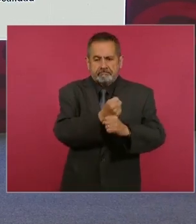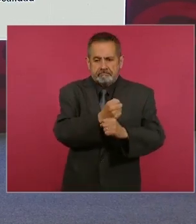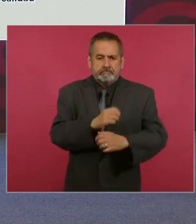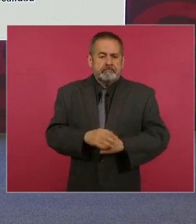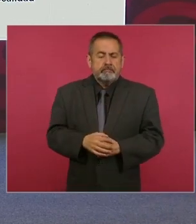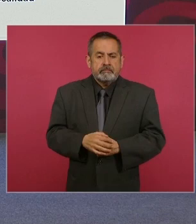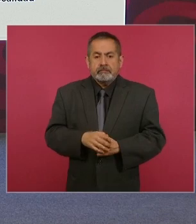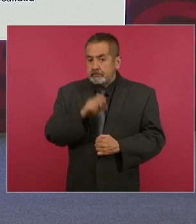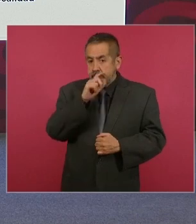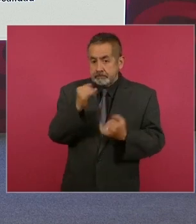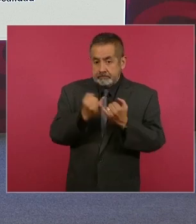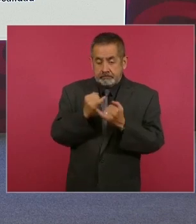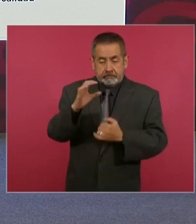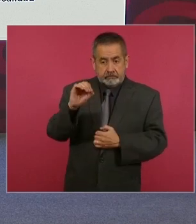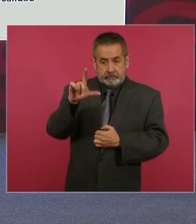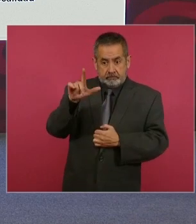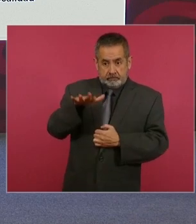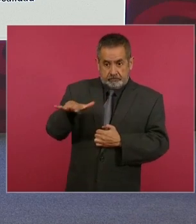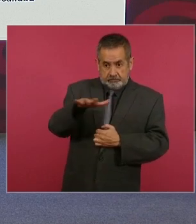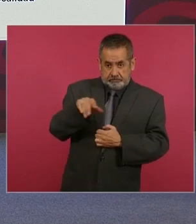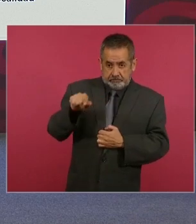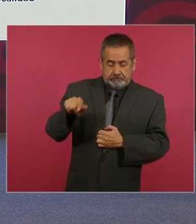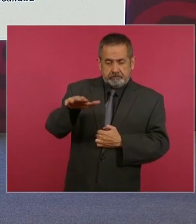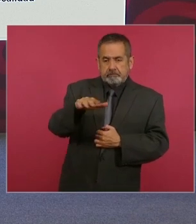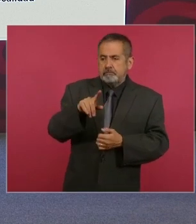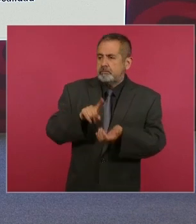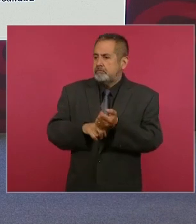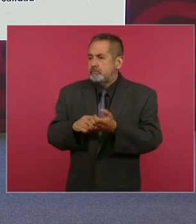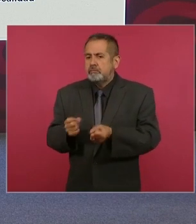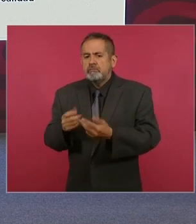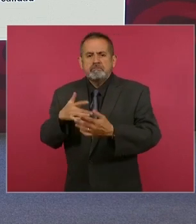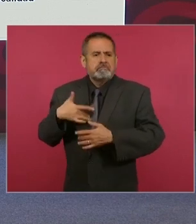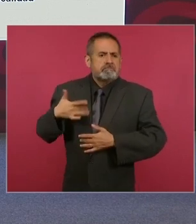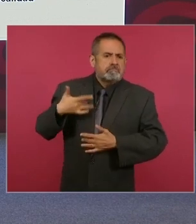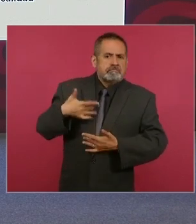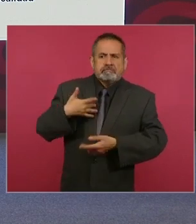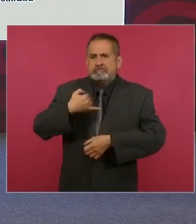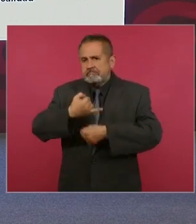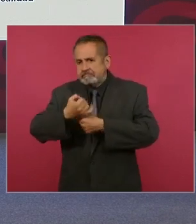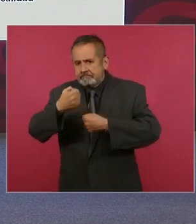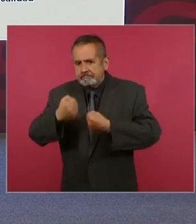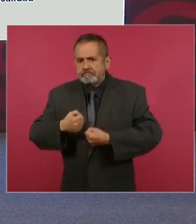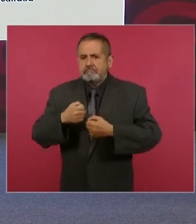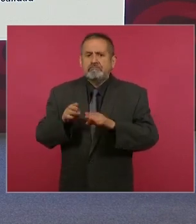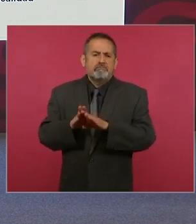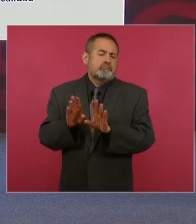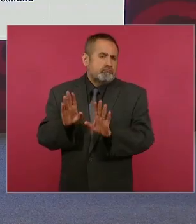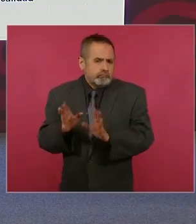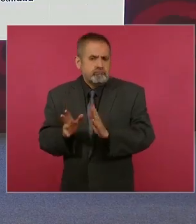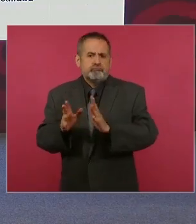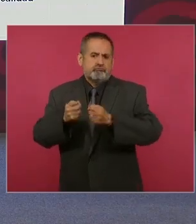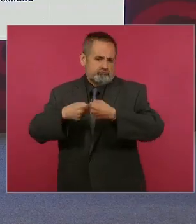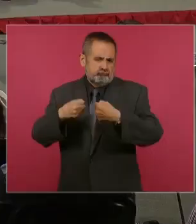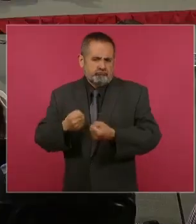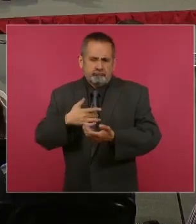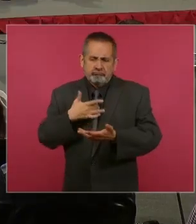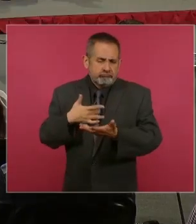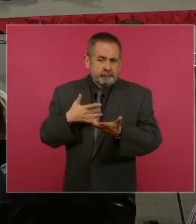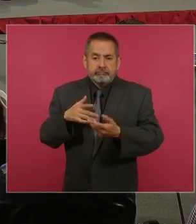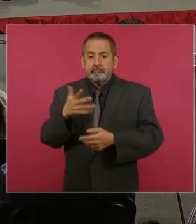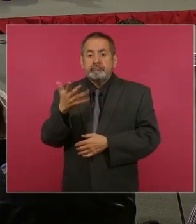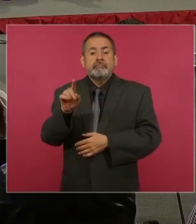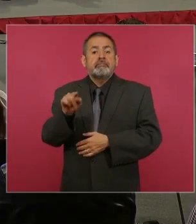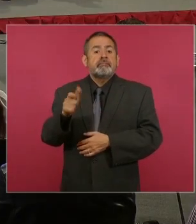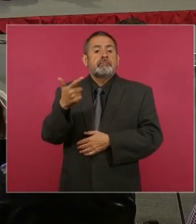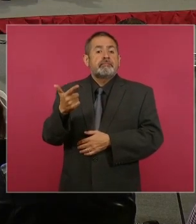la colonia y la percepción de inseguridad en la colonia o localidad, que es de 39,9% de la población siente inseguridad en